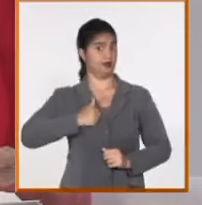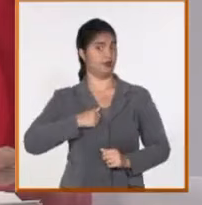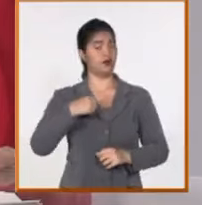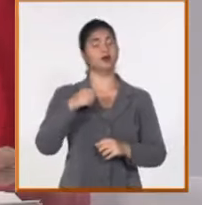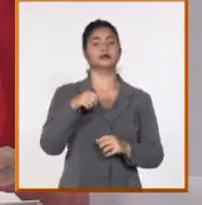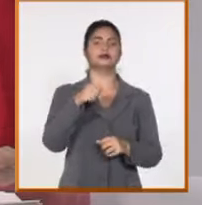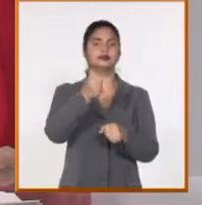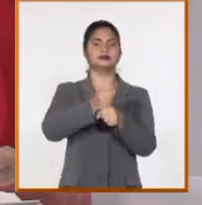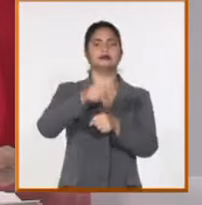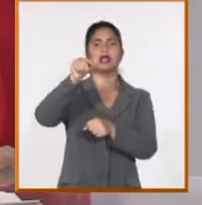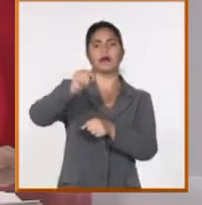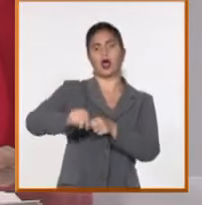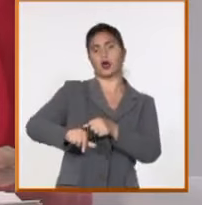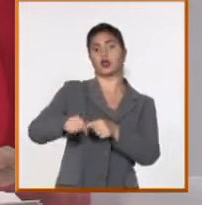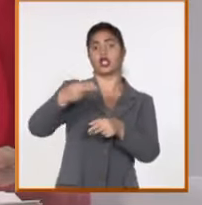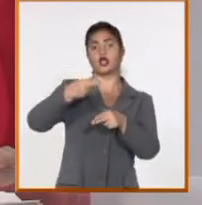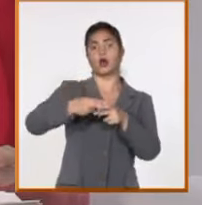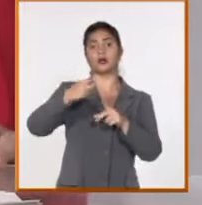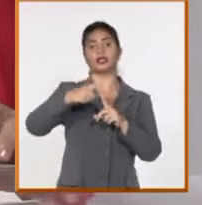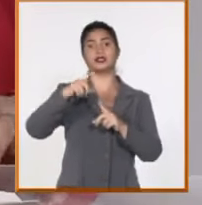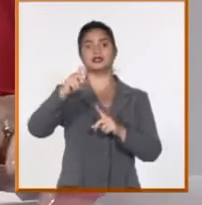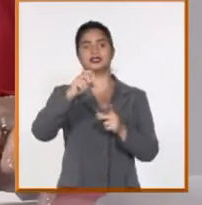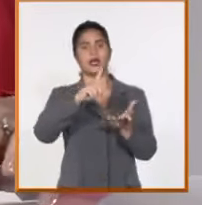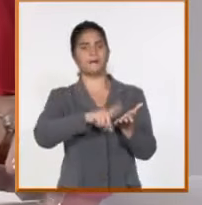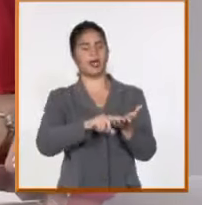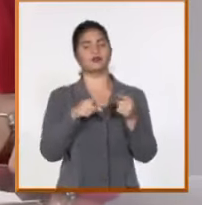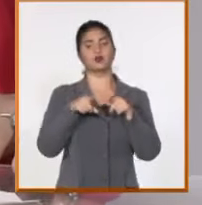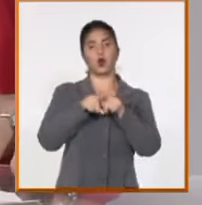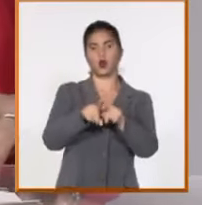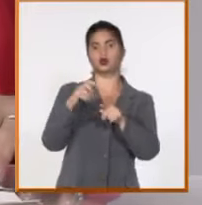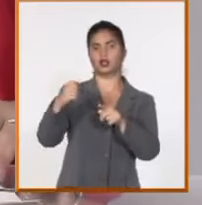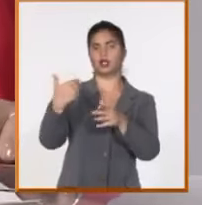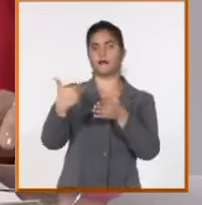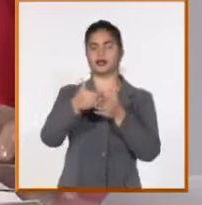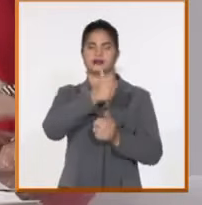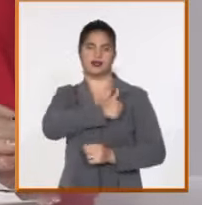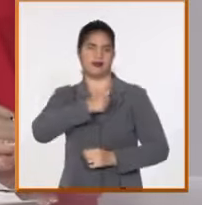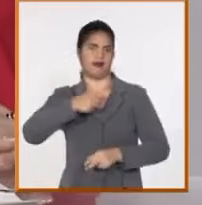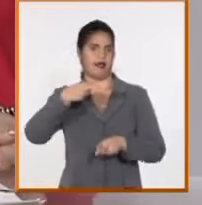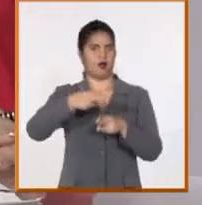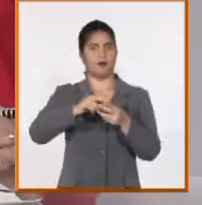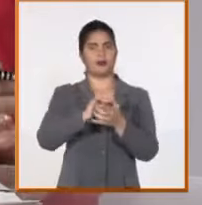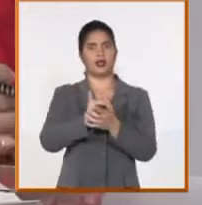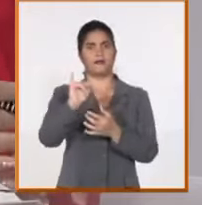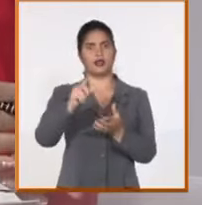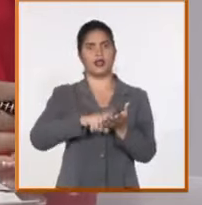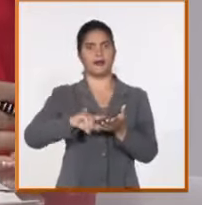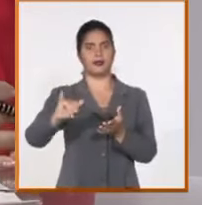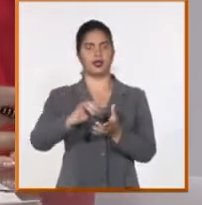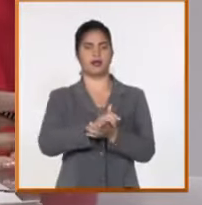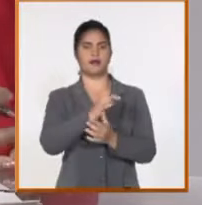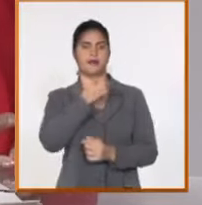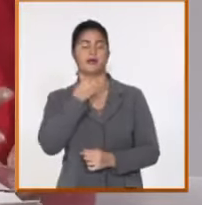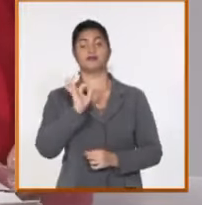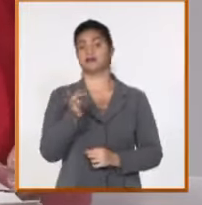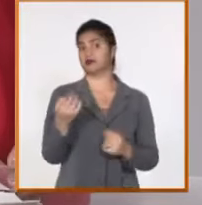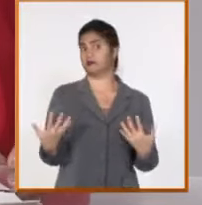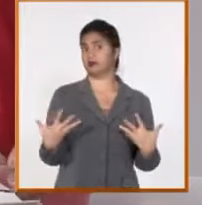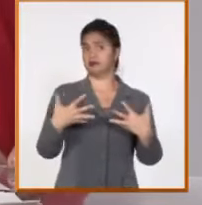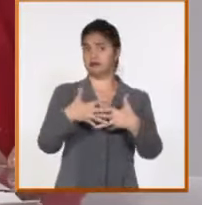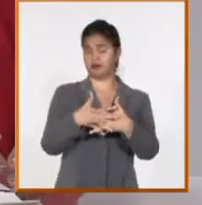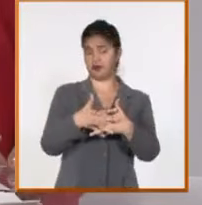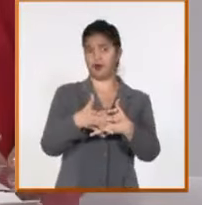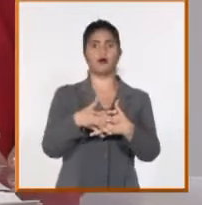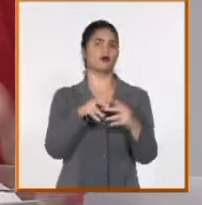cuenta propia y las mipymes porque siempre siempre logrando contratos relaciones contractuales donde